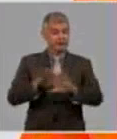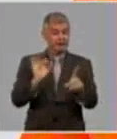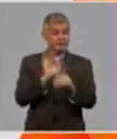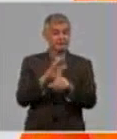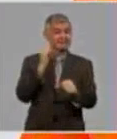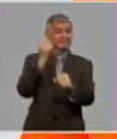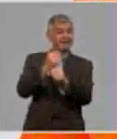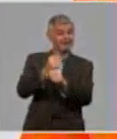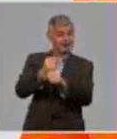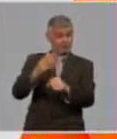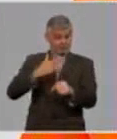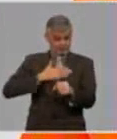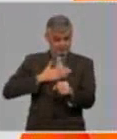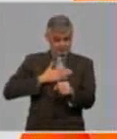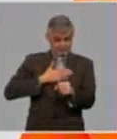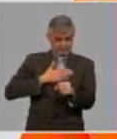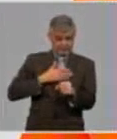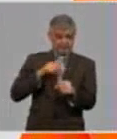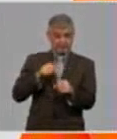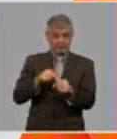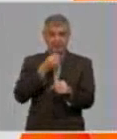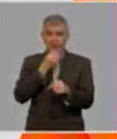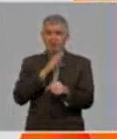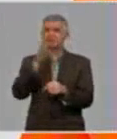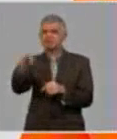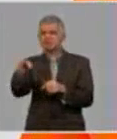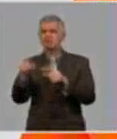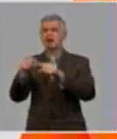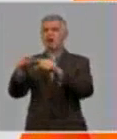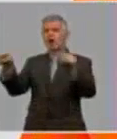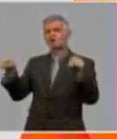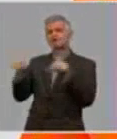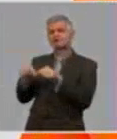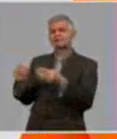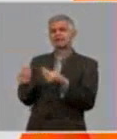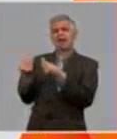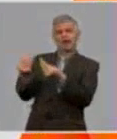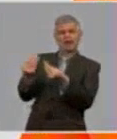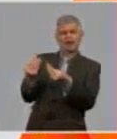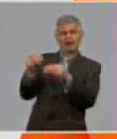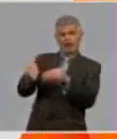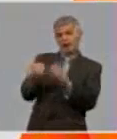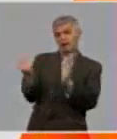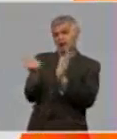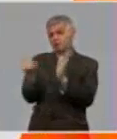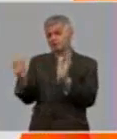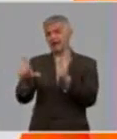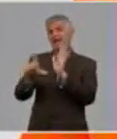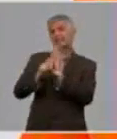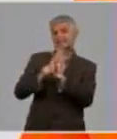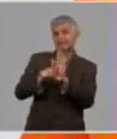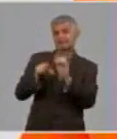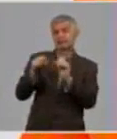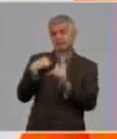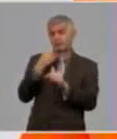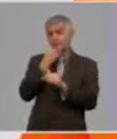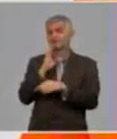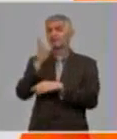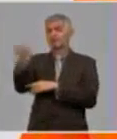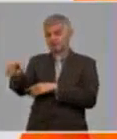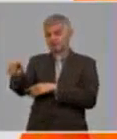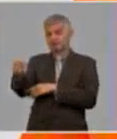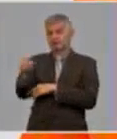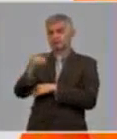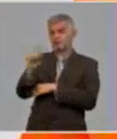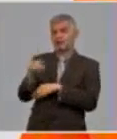propia y que pueden también dirigirse a las oficinas que les dieron la licencia para más detalle, ¿no? Porque aquí estoy hablando de manera muy general, va a suceder un cambio